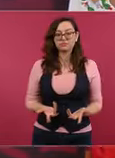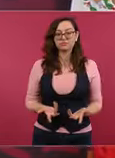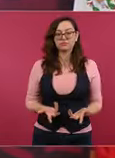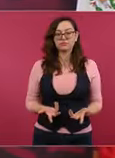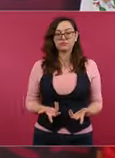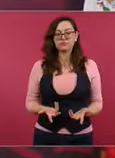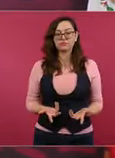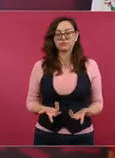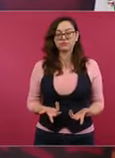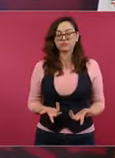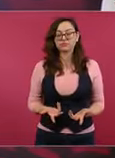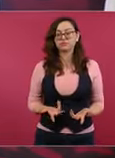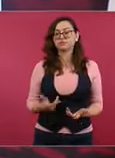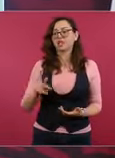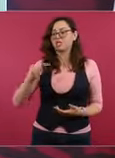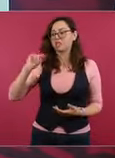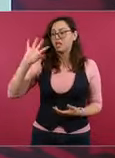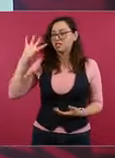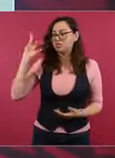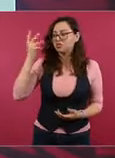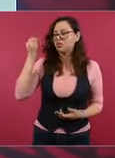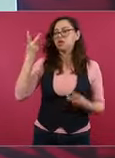el financiamiento,